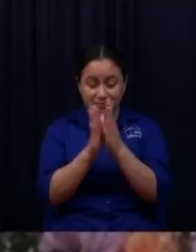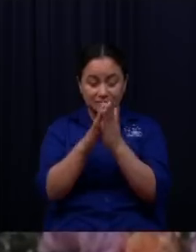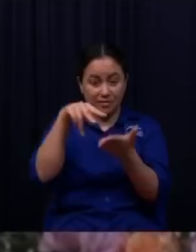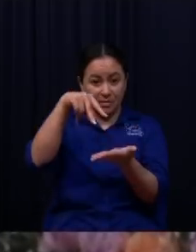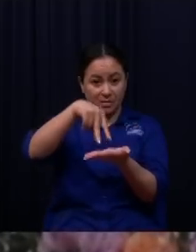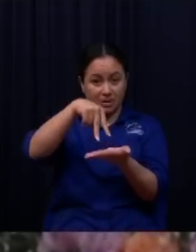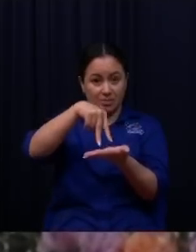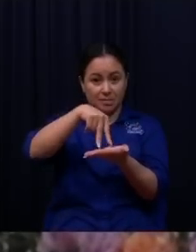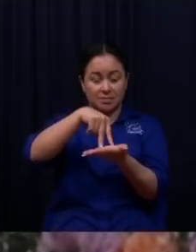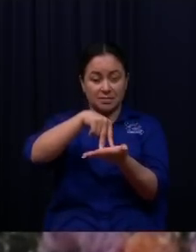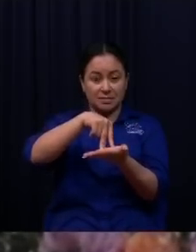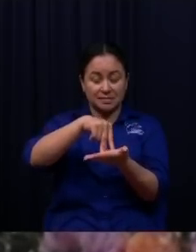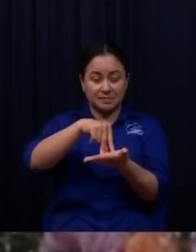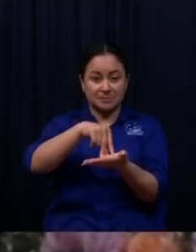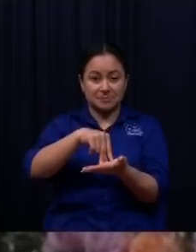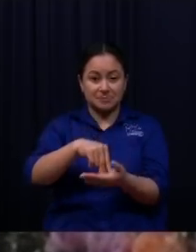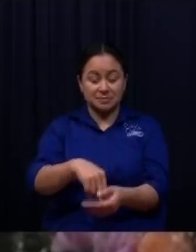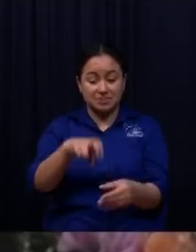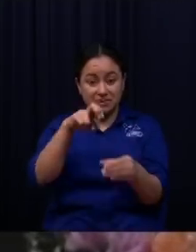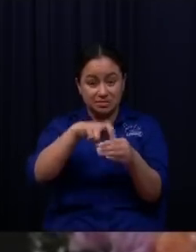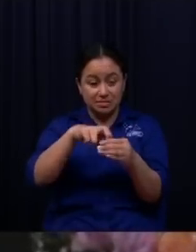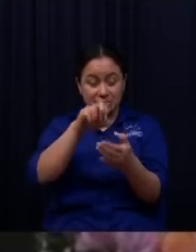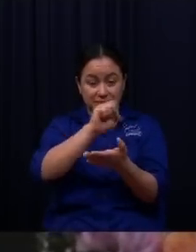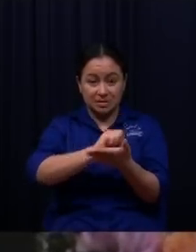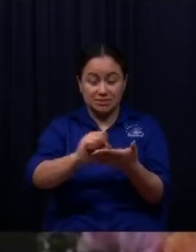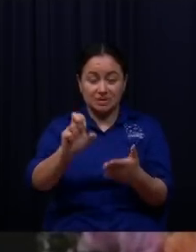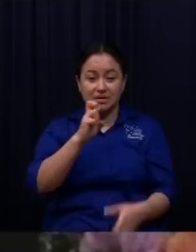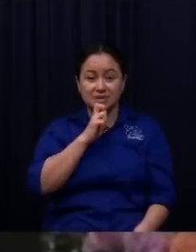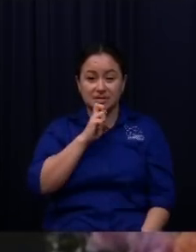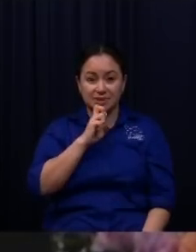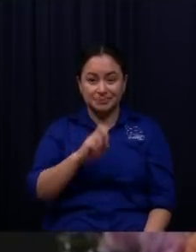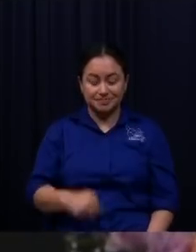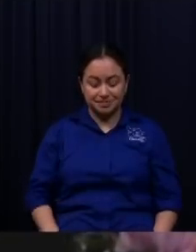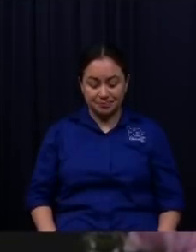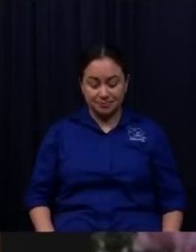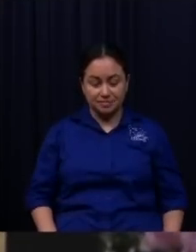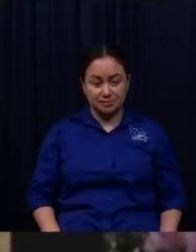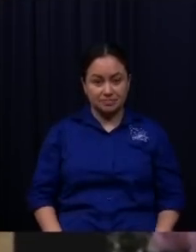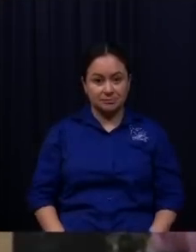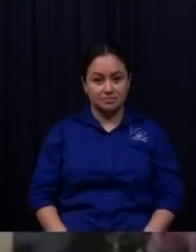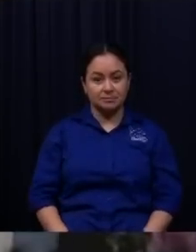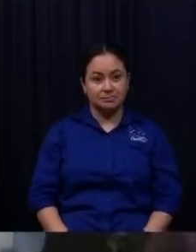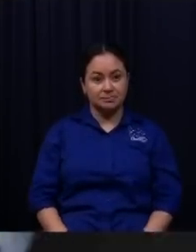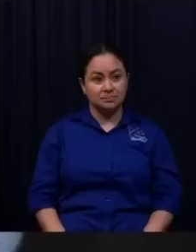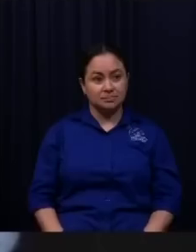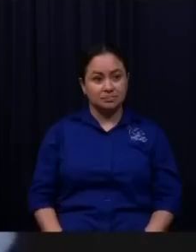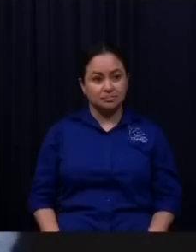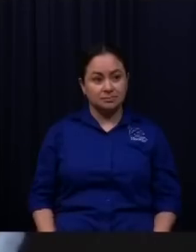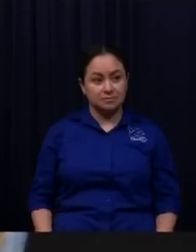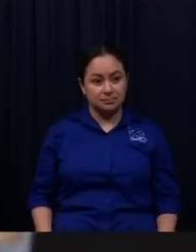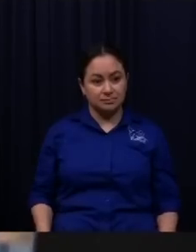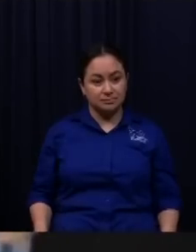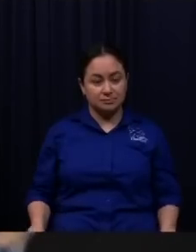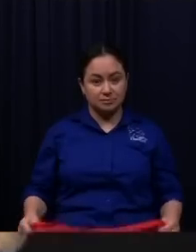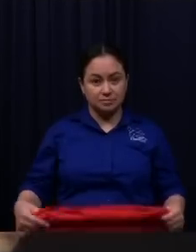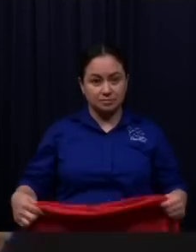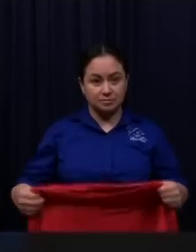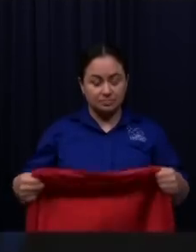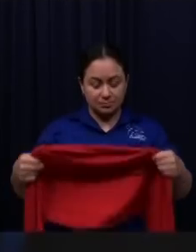del Señor hoy, o la comunión con el Señor, lo que nosotros llamamos Santa Cena.